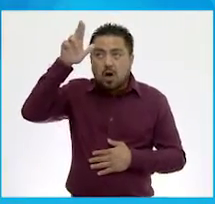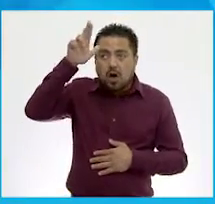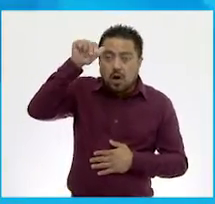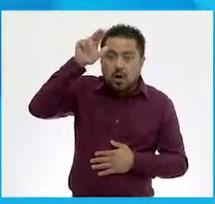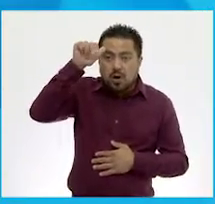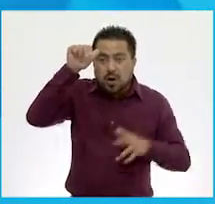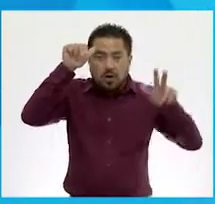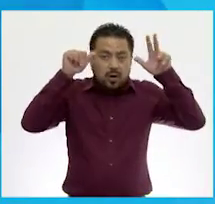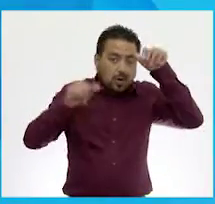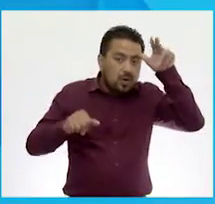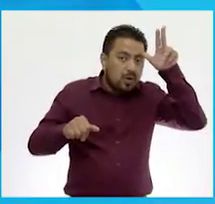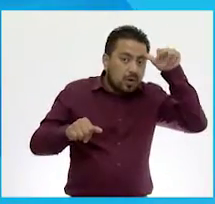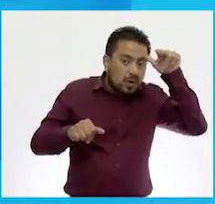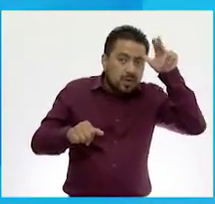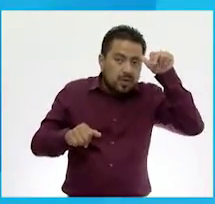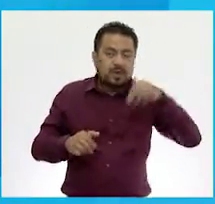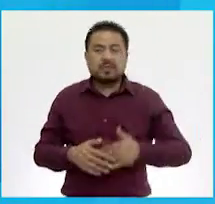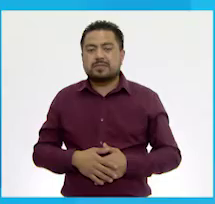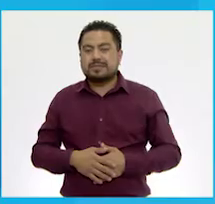¡Conejito, conejito!